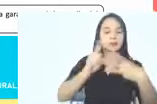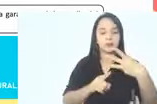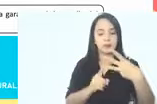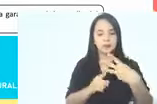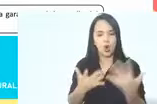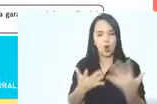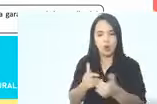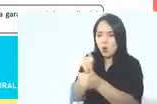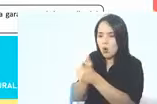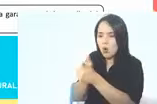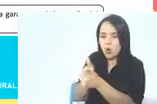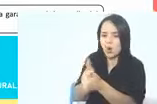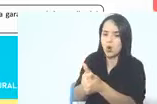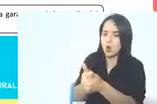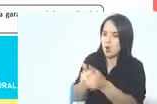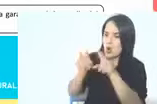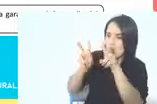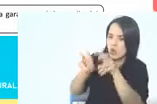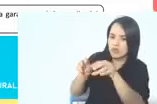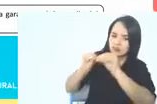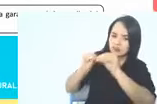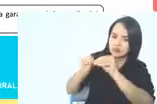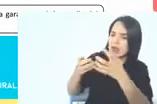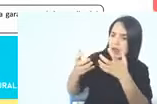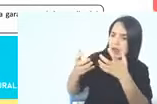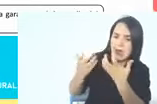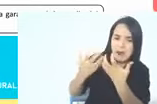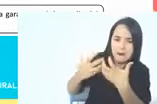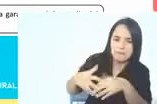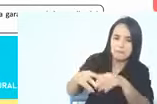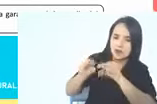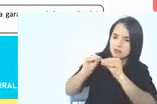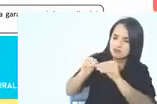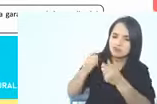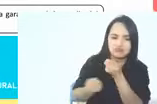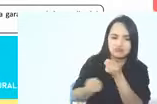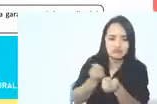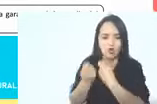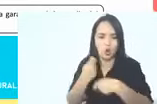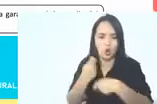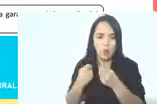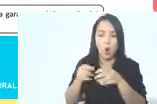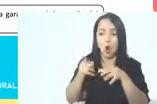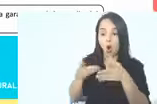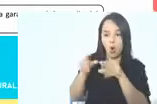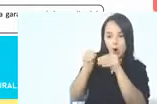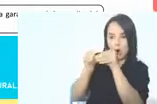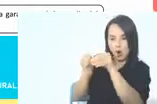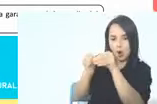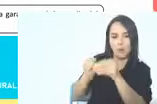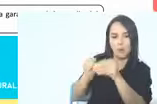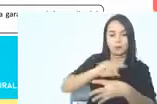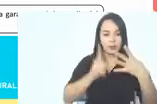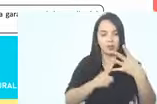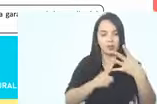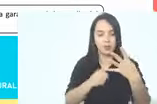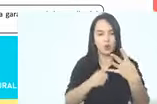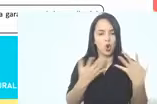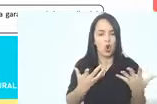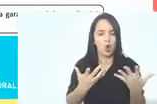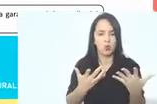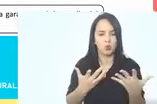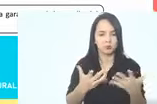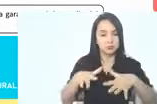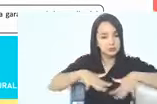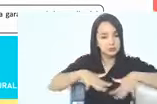con la doctora Luz Amparo Salcedo. Estuvimos haciendo la socialización general de todos los beneficios, todos los productos que trae este proyecto.